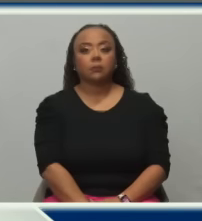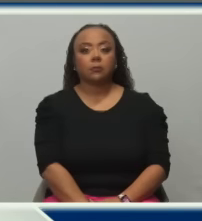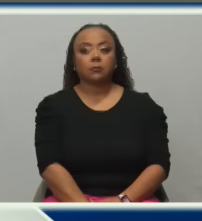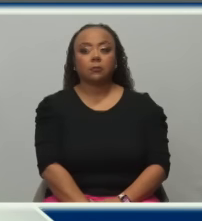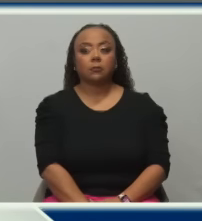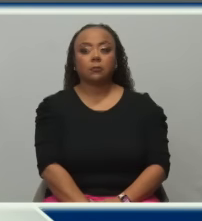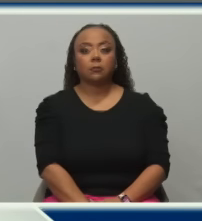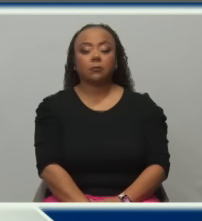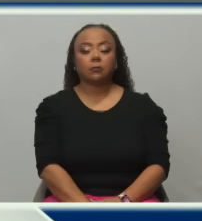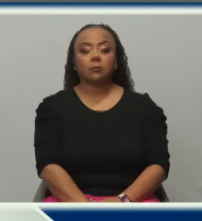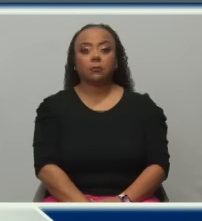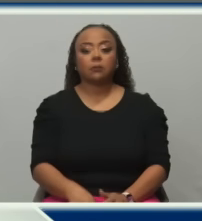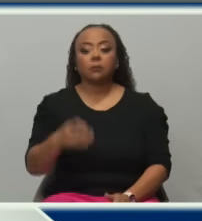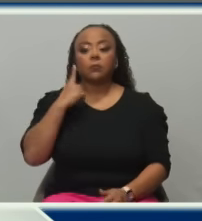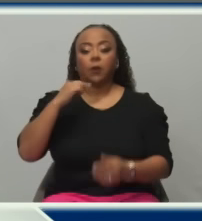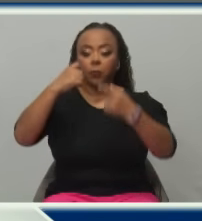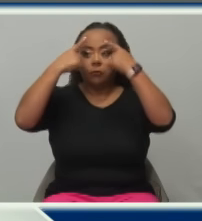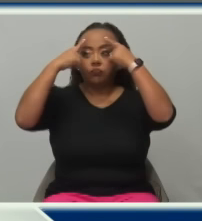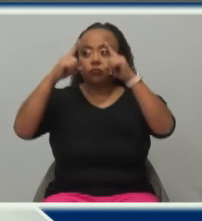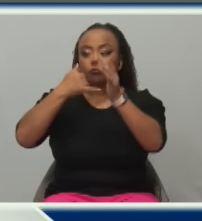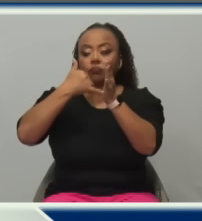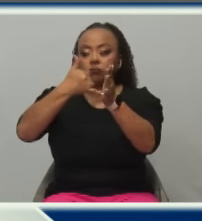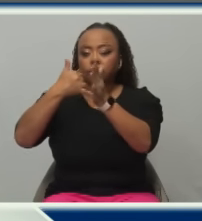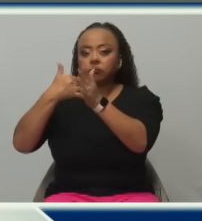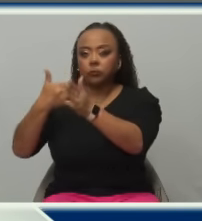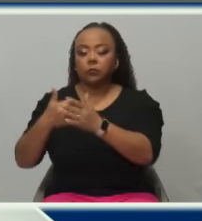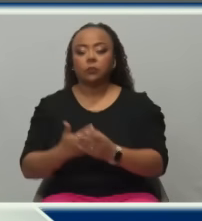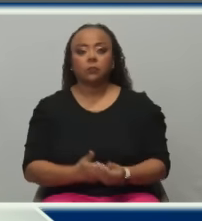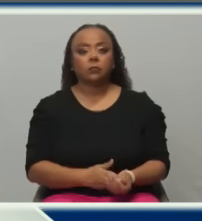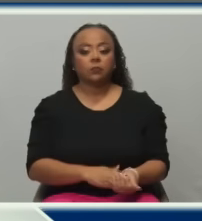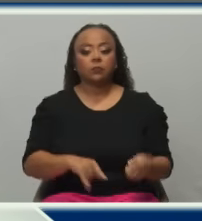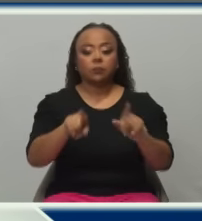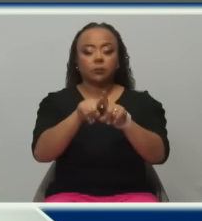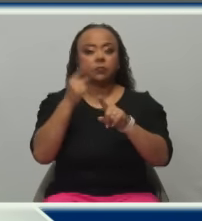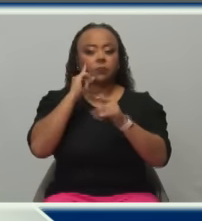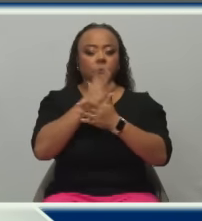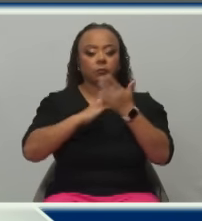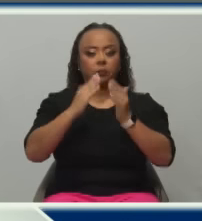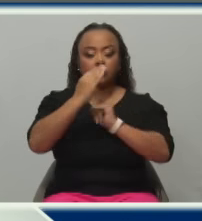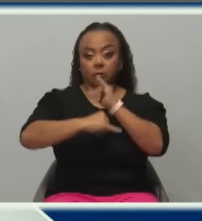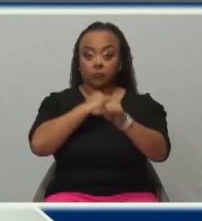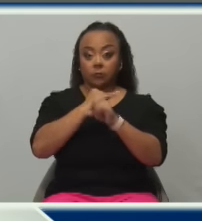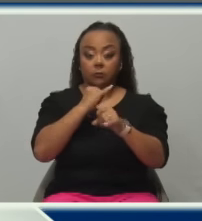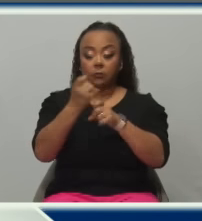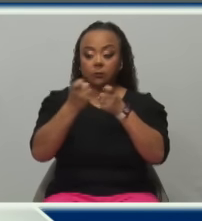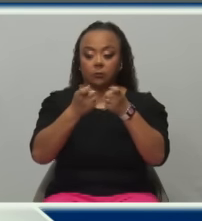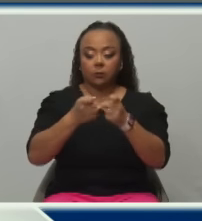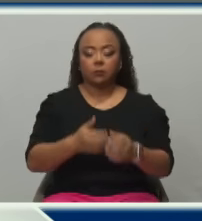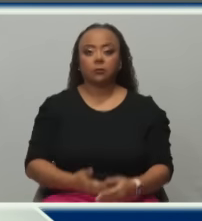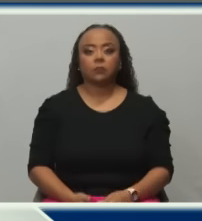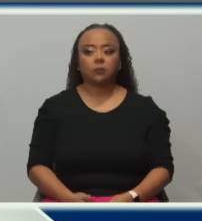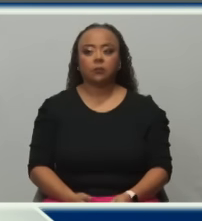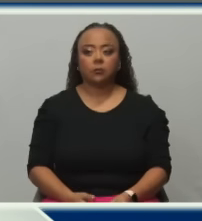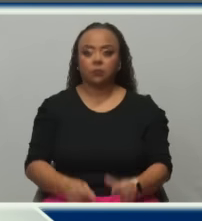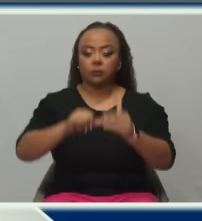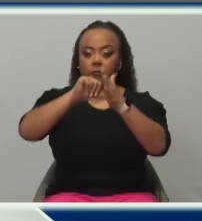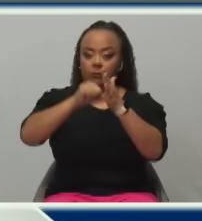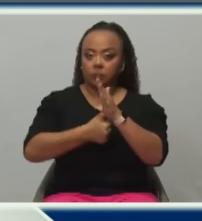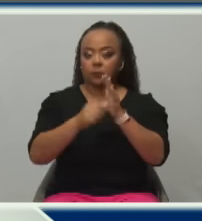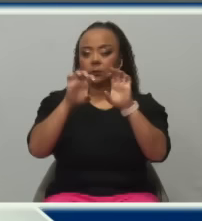necesariamente por una consecución de títulos a nivel nacional sino también por una trascendencia internacional que marca al